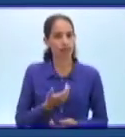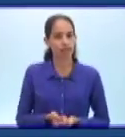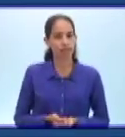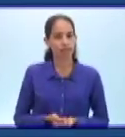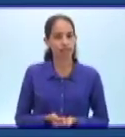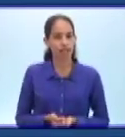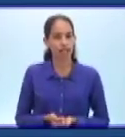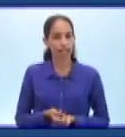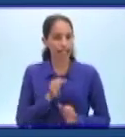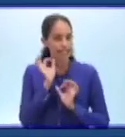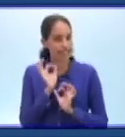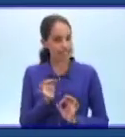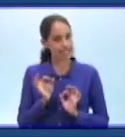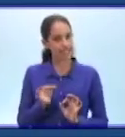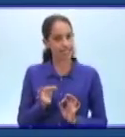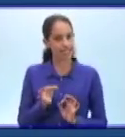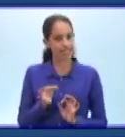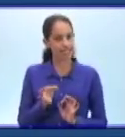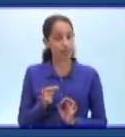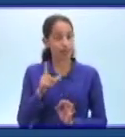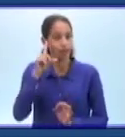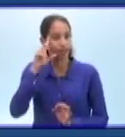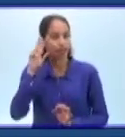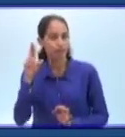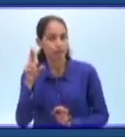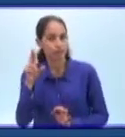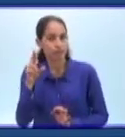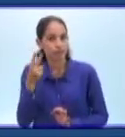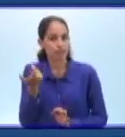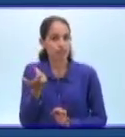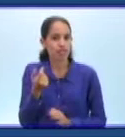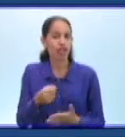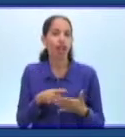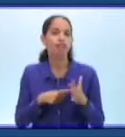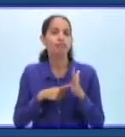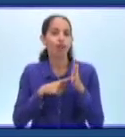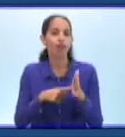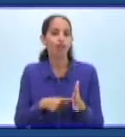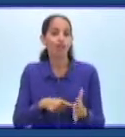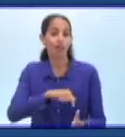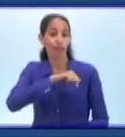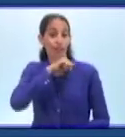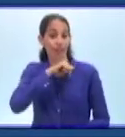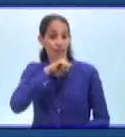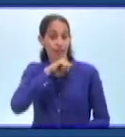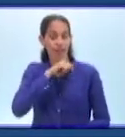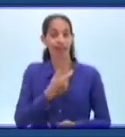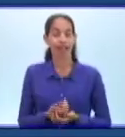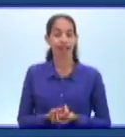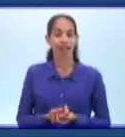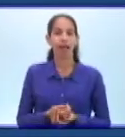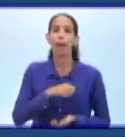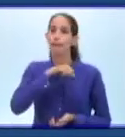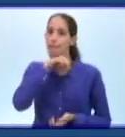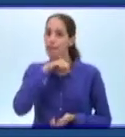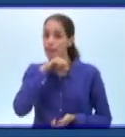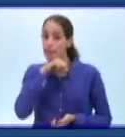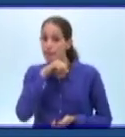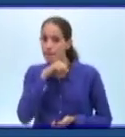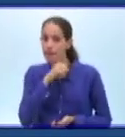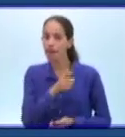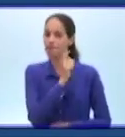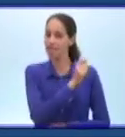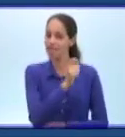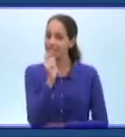queda siempre de las enseñanzas de mi madre? Mi madre me educa, mi madre me prepara